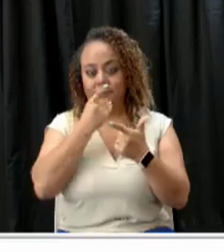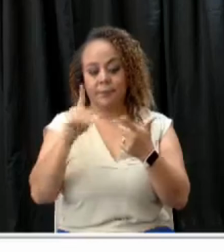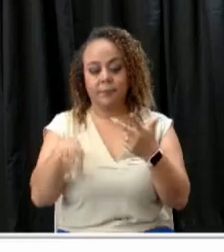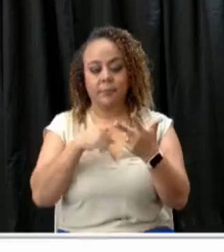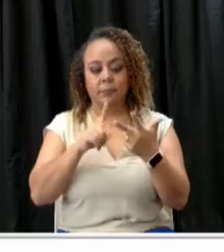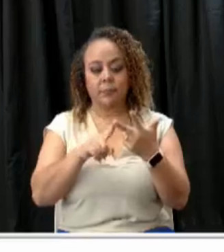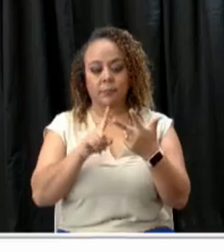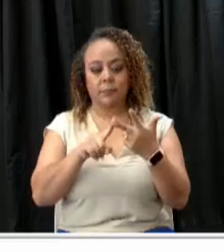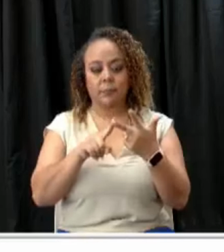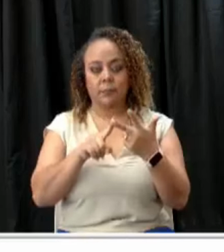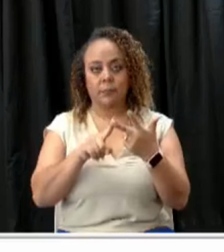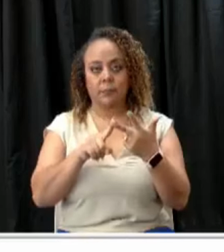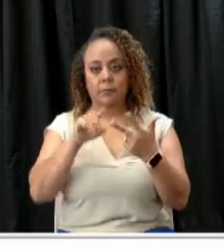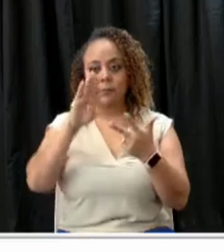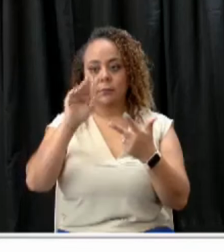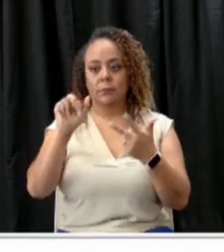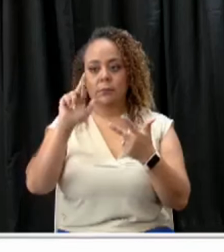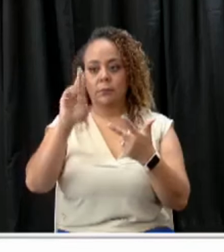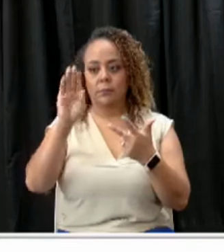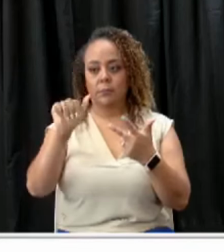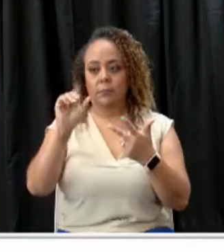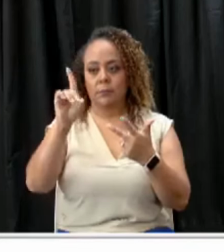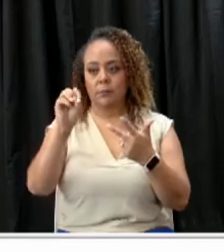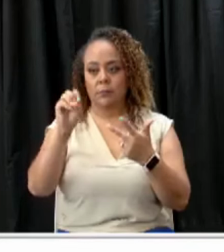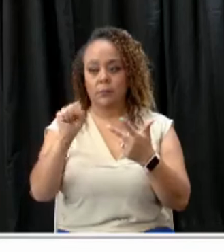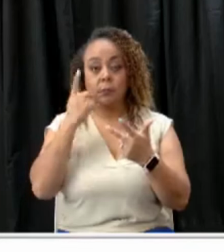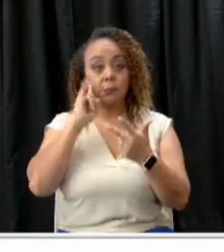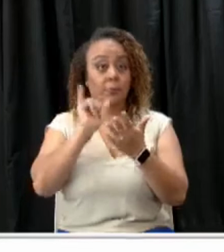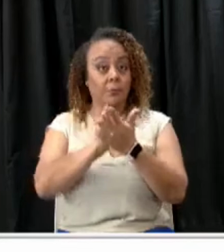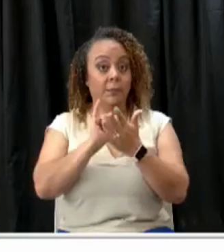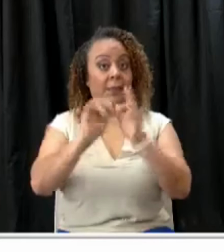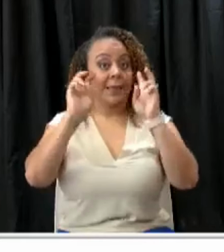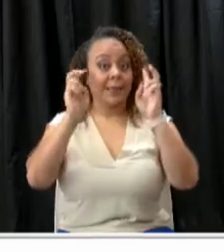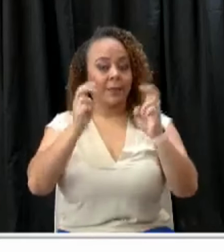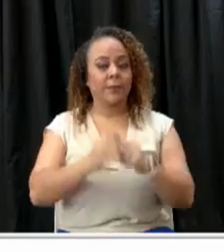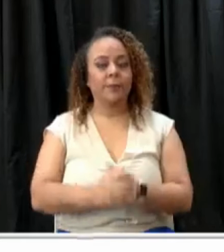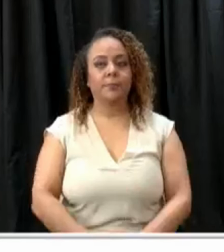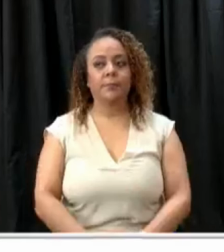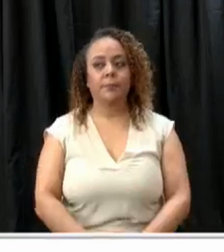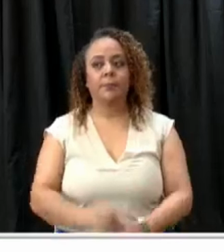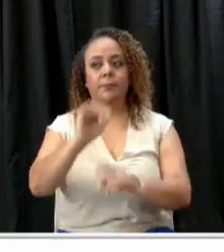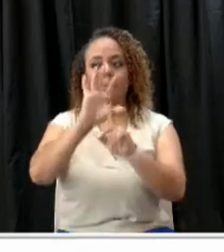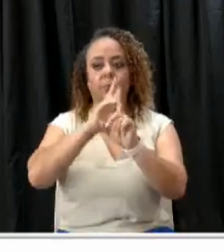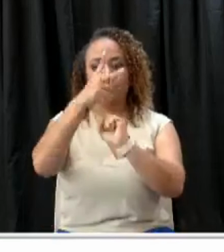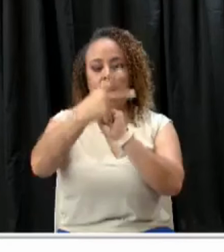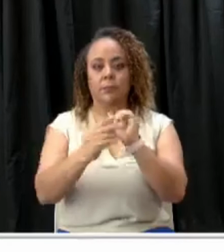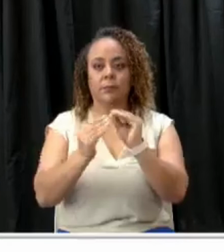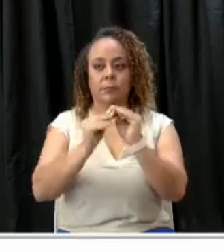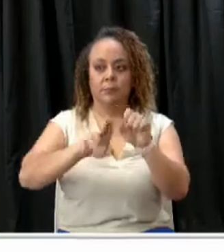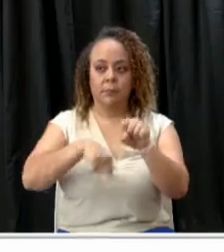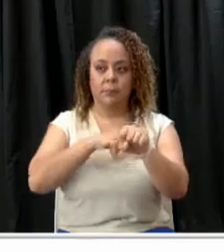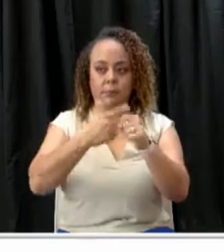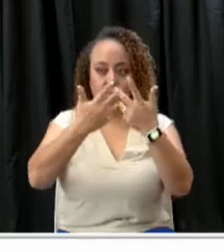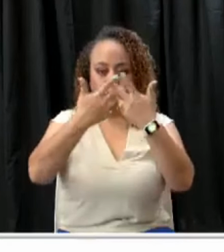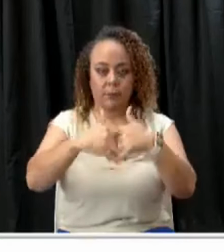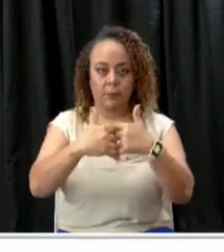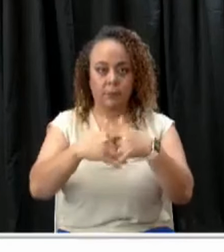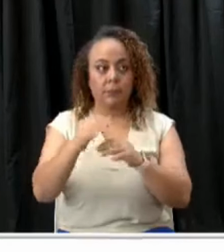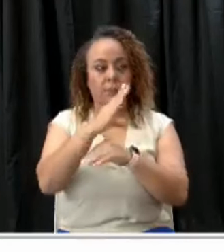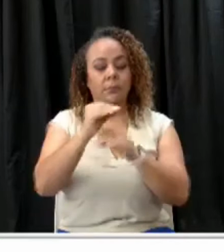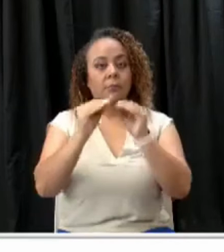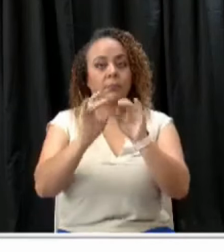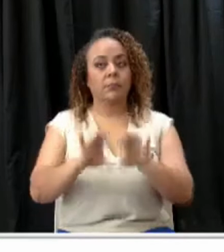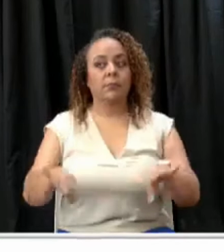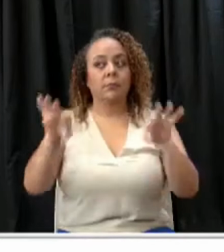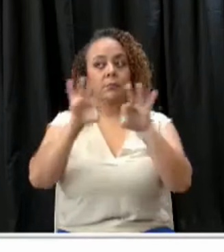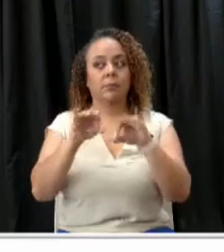Dominicana, Barbados, porque este es un tema que cada vez es más común en la industria y sobre todo